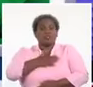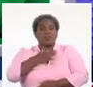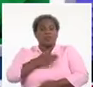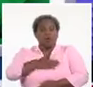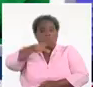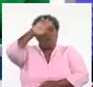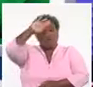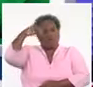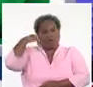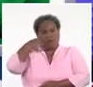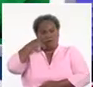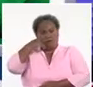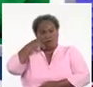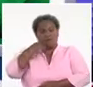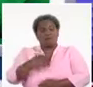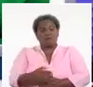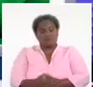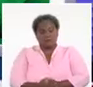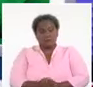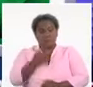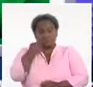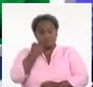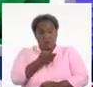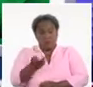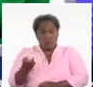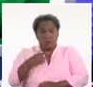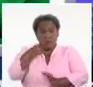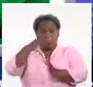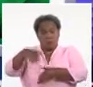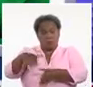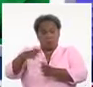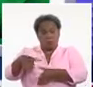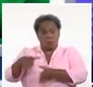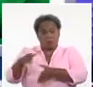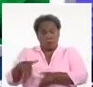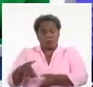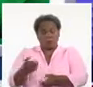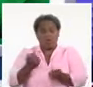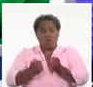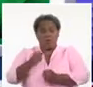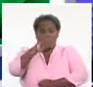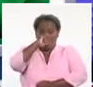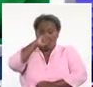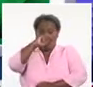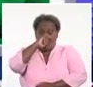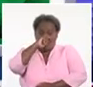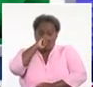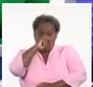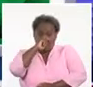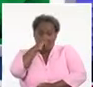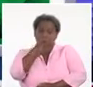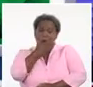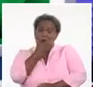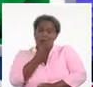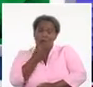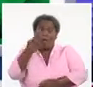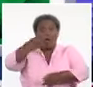comorbilidad. Se pueden ver que son edades, algunas relativamente jóvenes, y